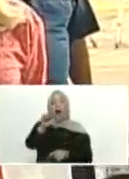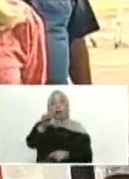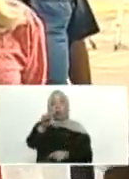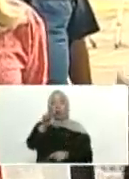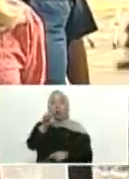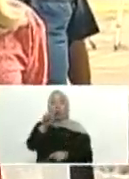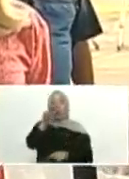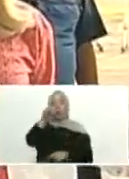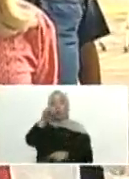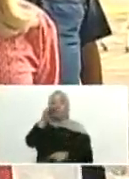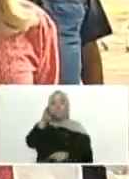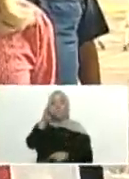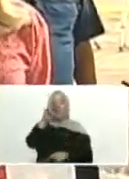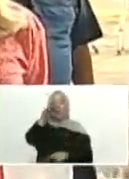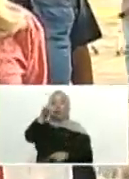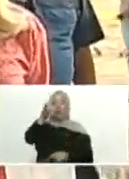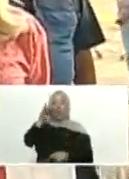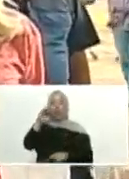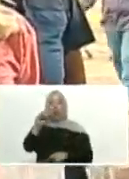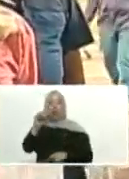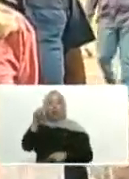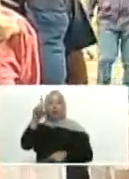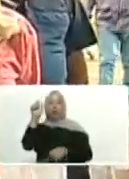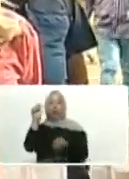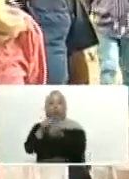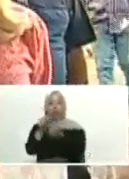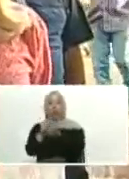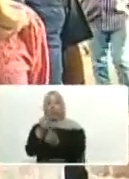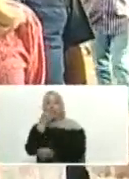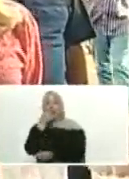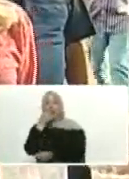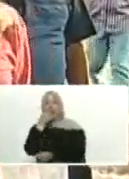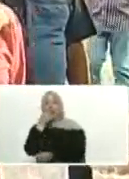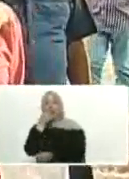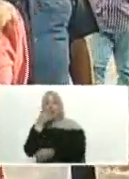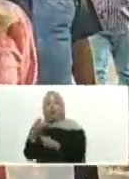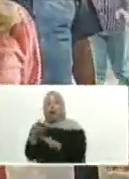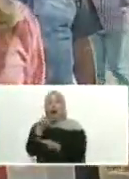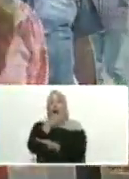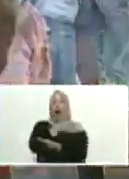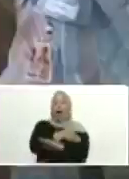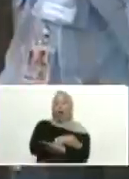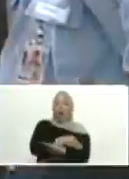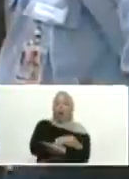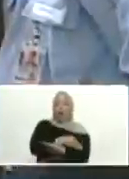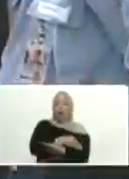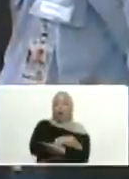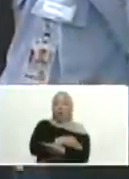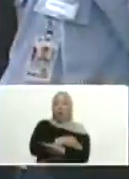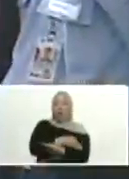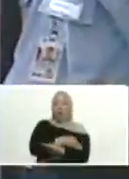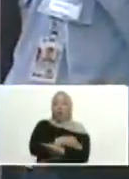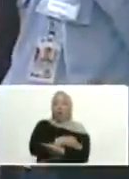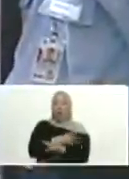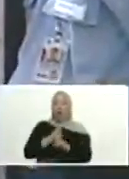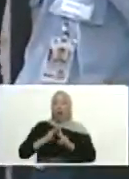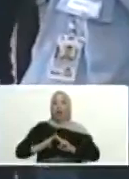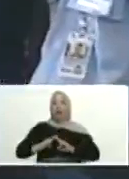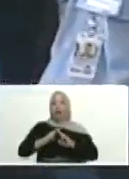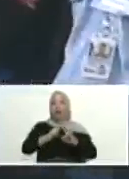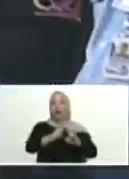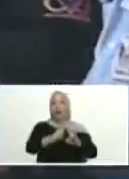en este proceso esto es Coque verde un Coque verde que antes era prácticamente regalado